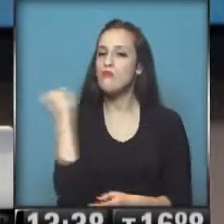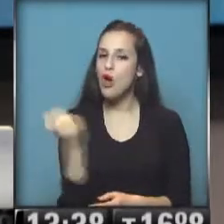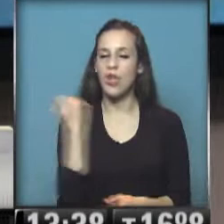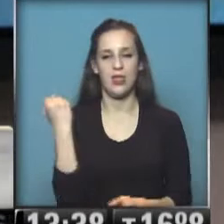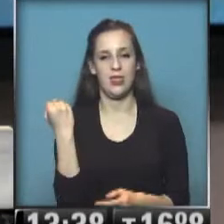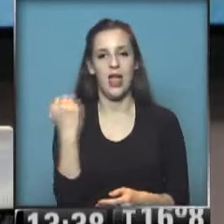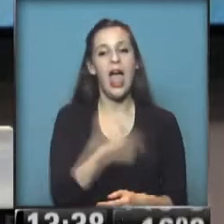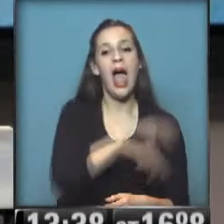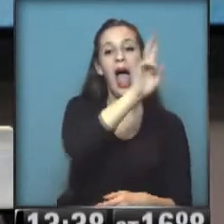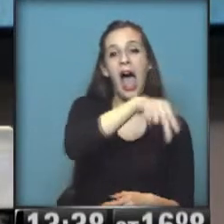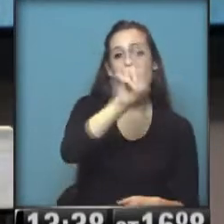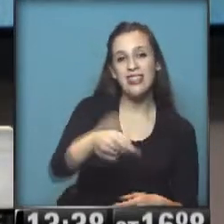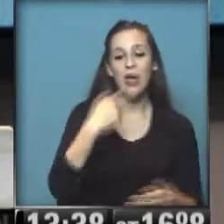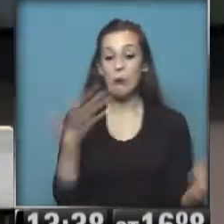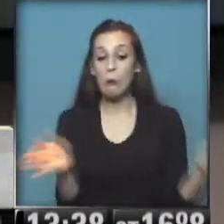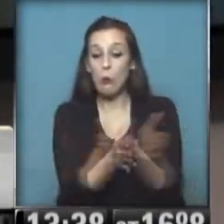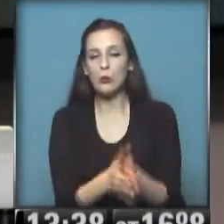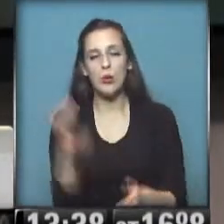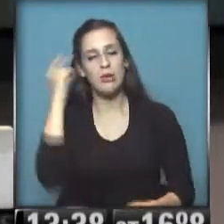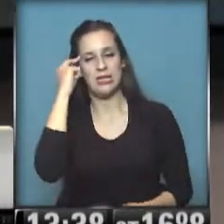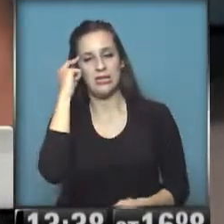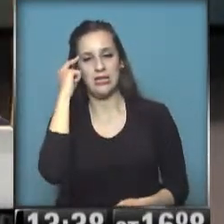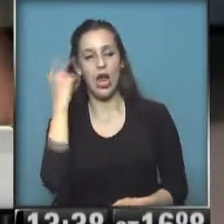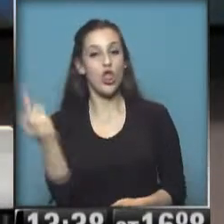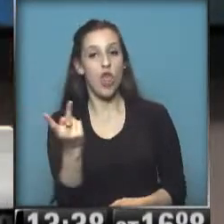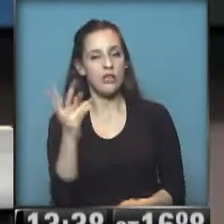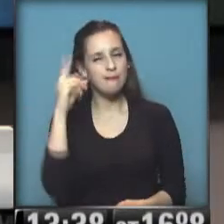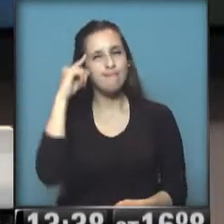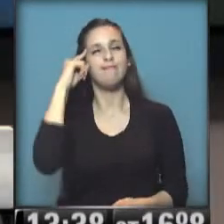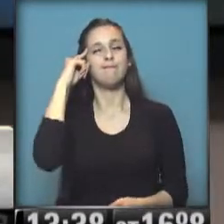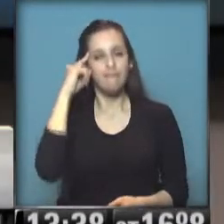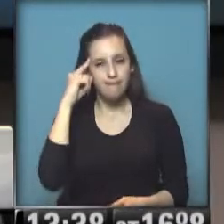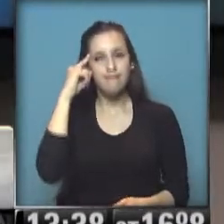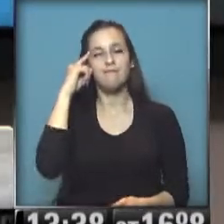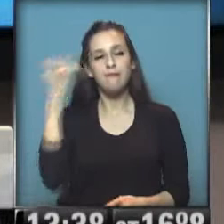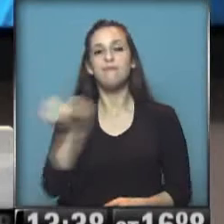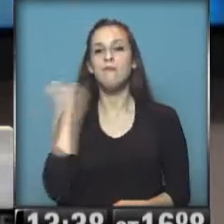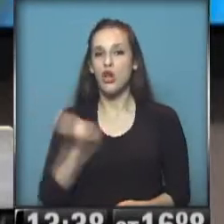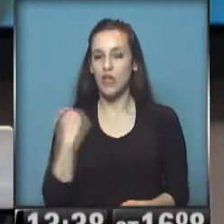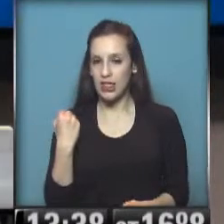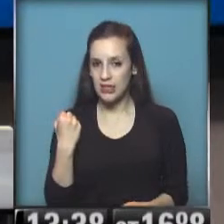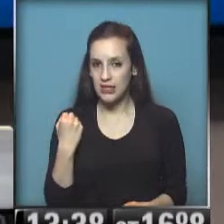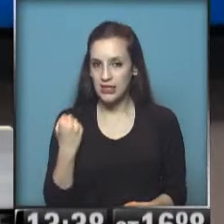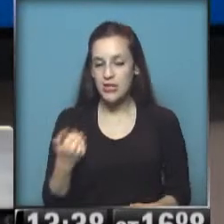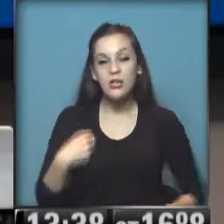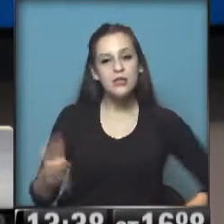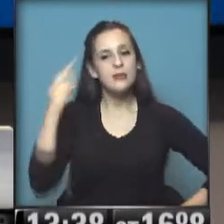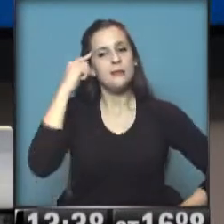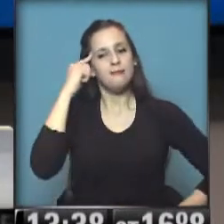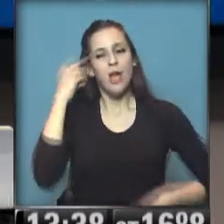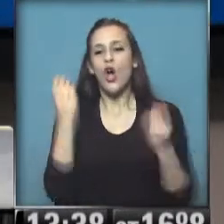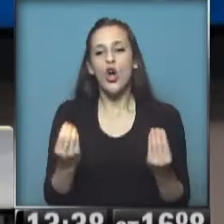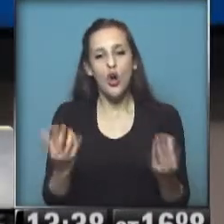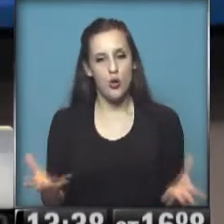con la posibilidad de pensar después y te vas del teatro o de las películas que nos recomiendan pensando cómo le hacemos